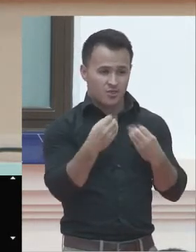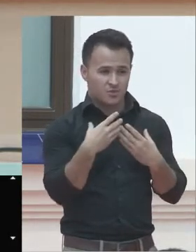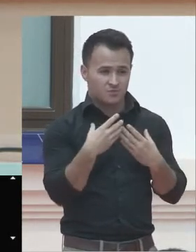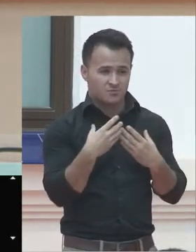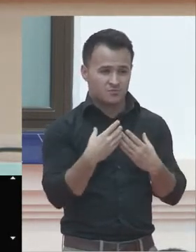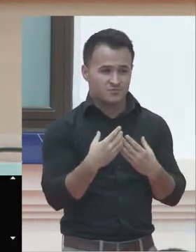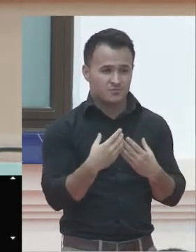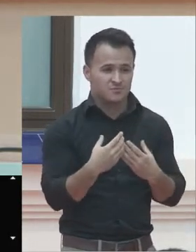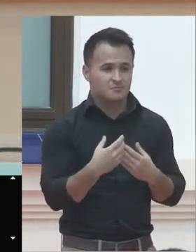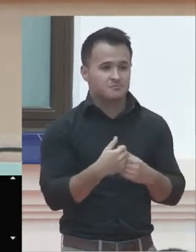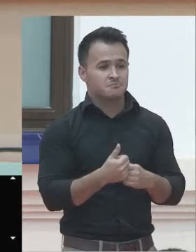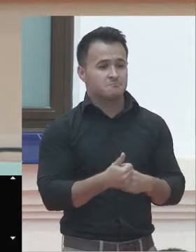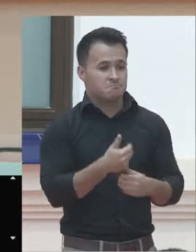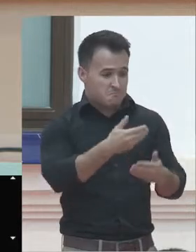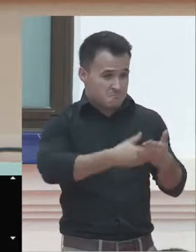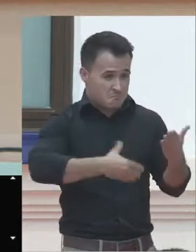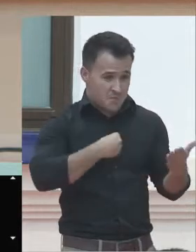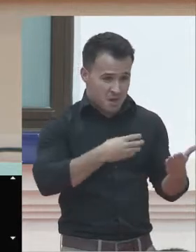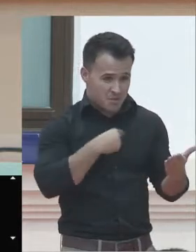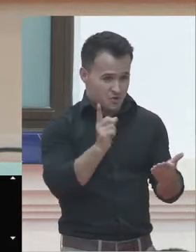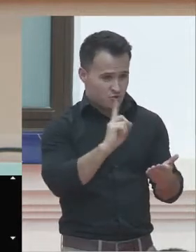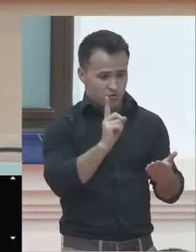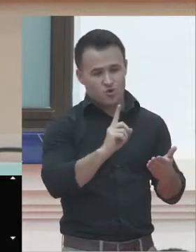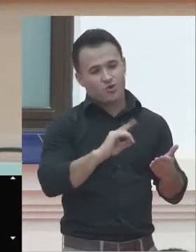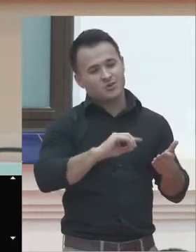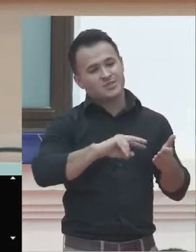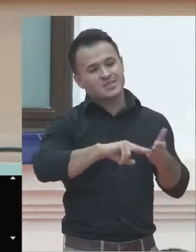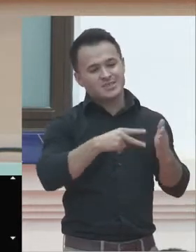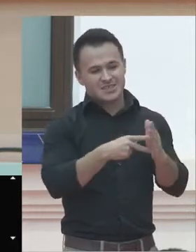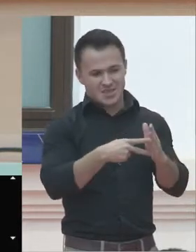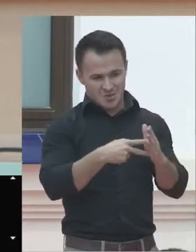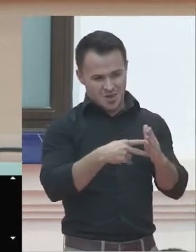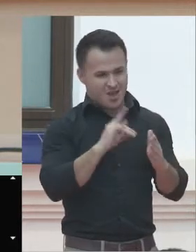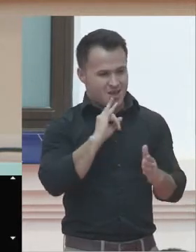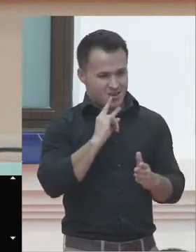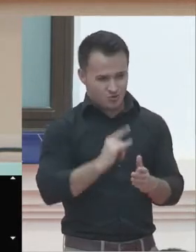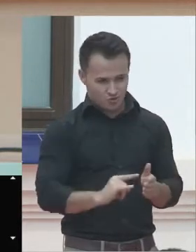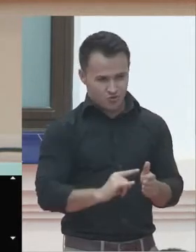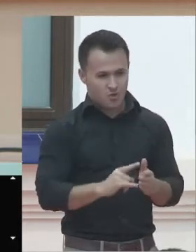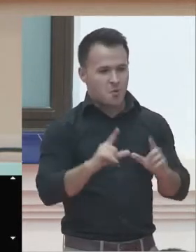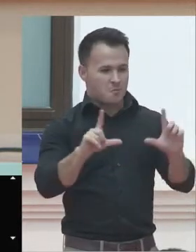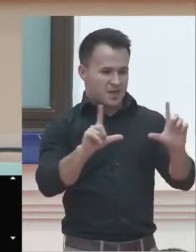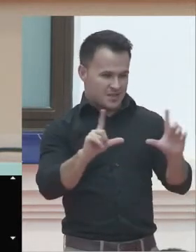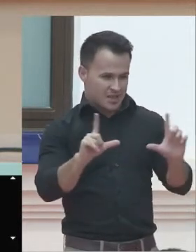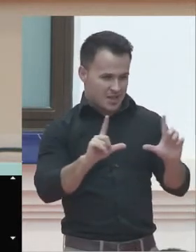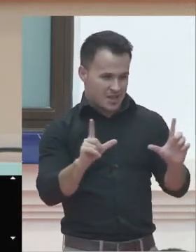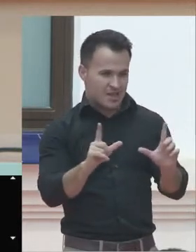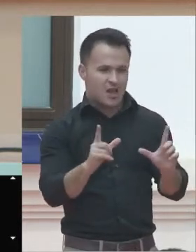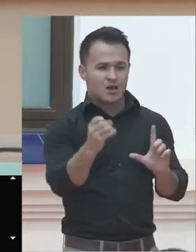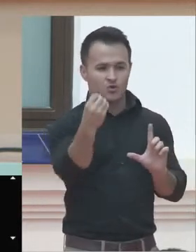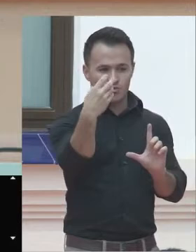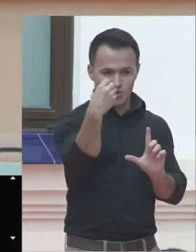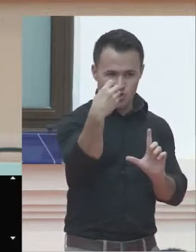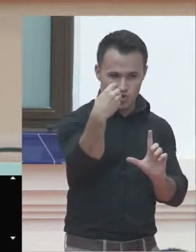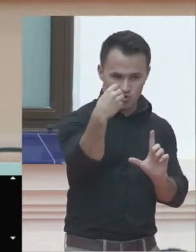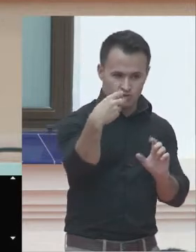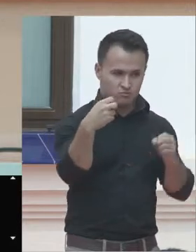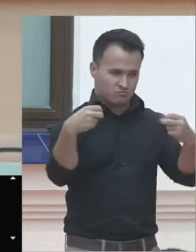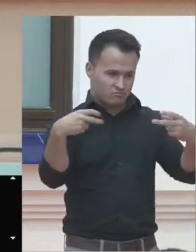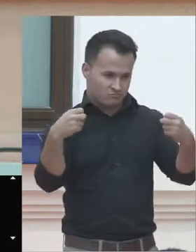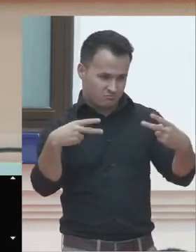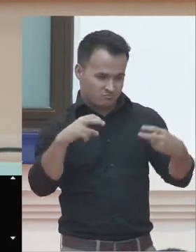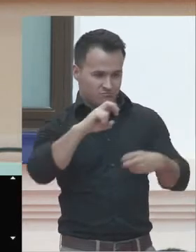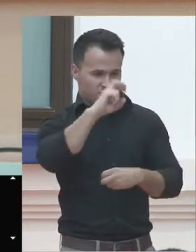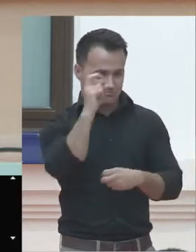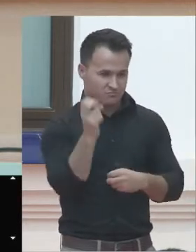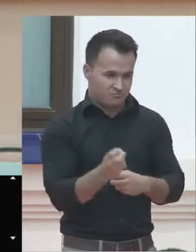lugar de tenerla en papel, en sistemas electrónicos, como en pantallas, en visualizadores luminosos, y nos están